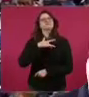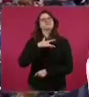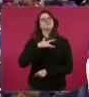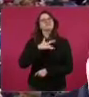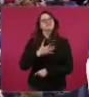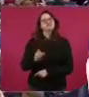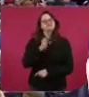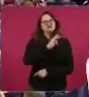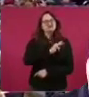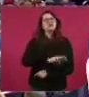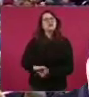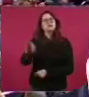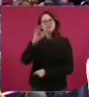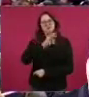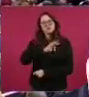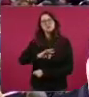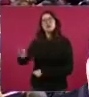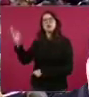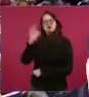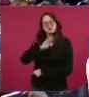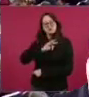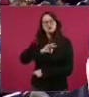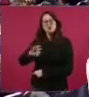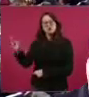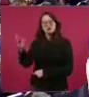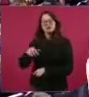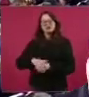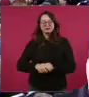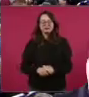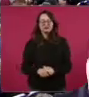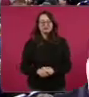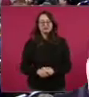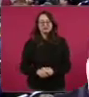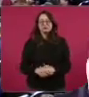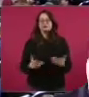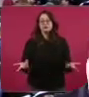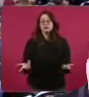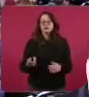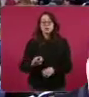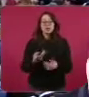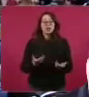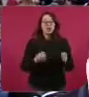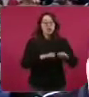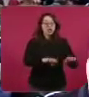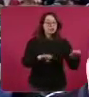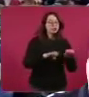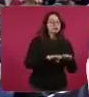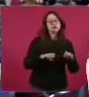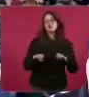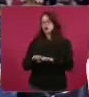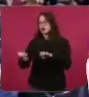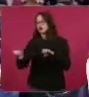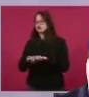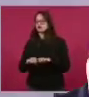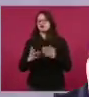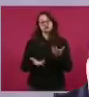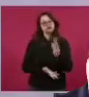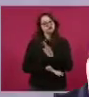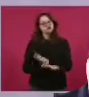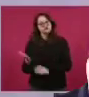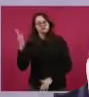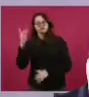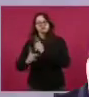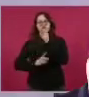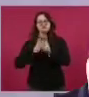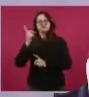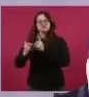lo posible. Las dos delegaciones que fueron a Santiago han honrado la representación que